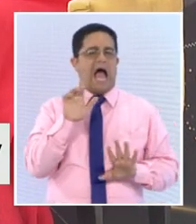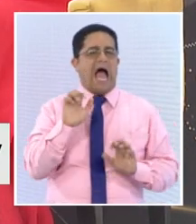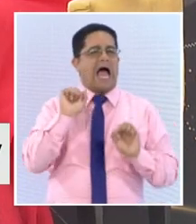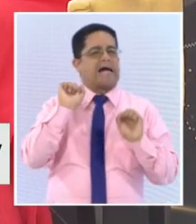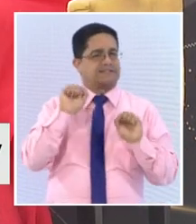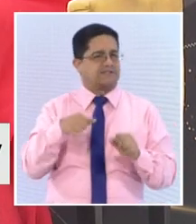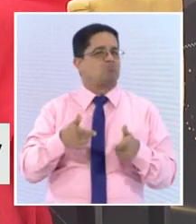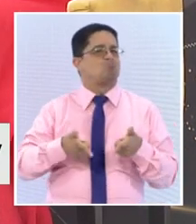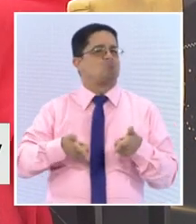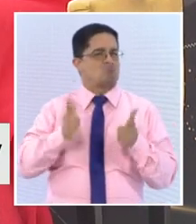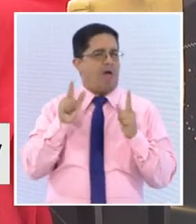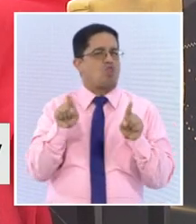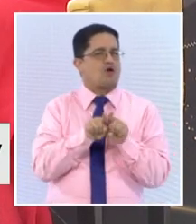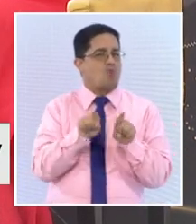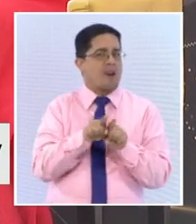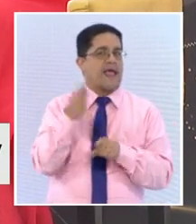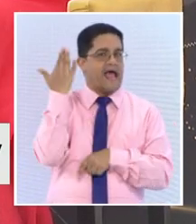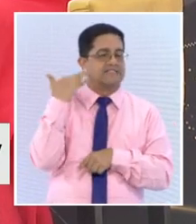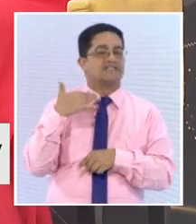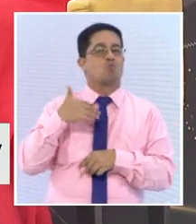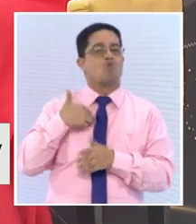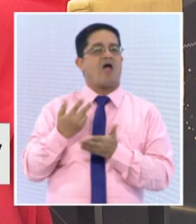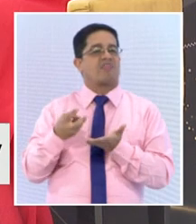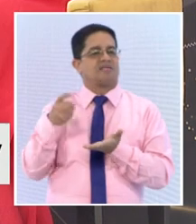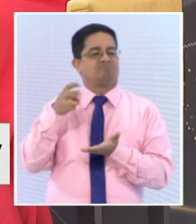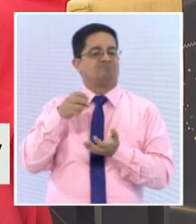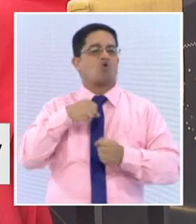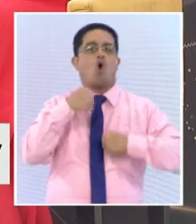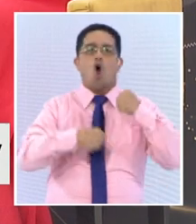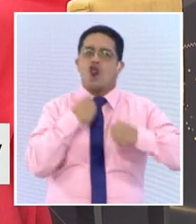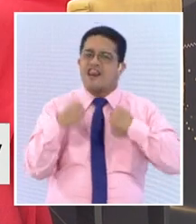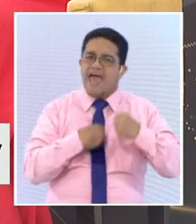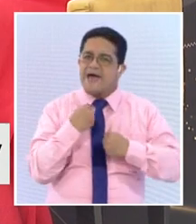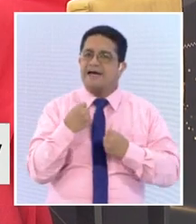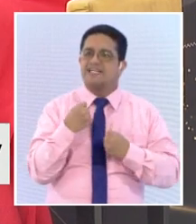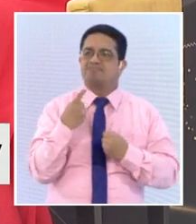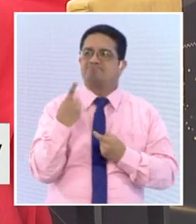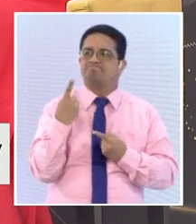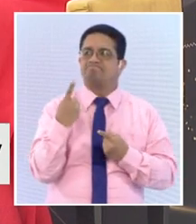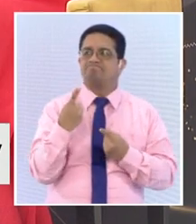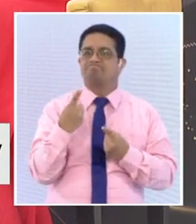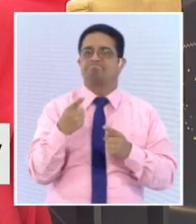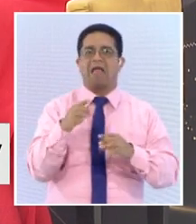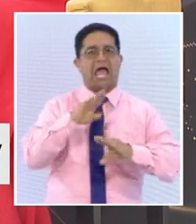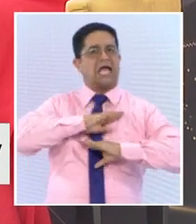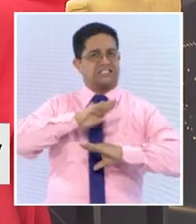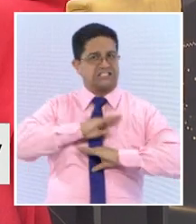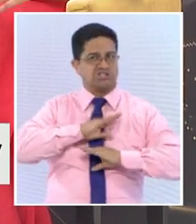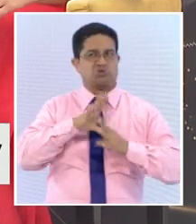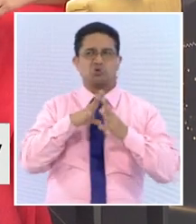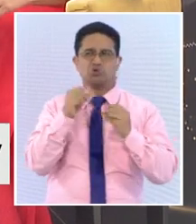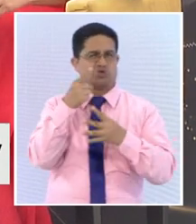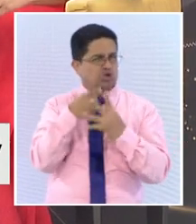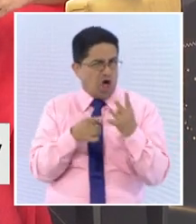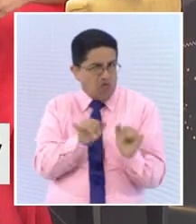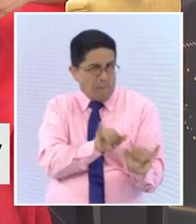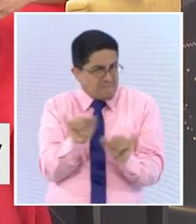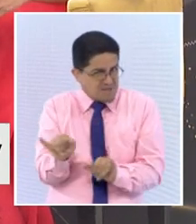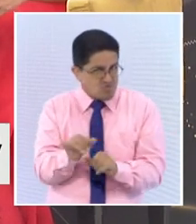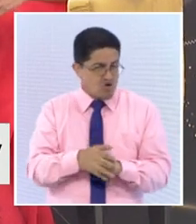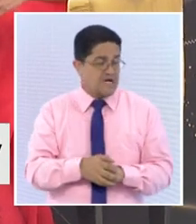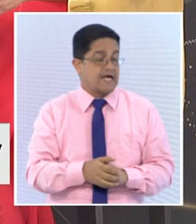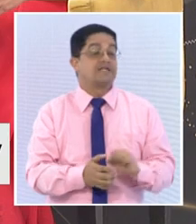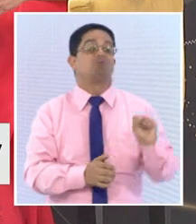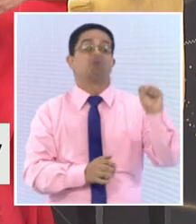todo lo que hacía antes, voy a poder agacharme, correr, hacer mis actividades, hacer todo lo previsto. Sí,